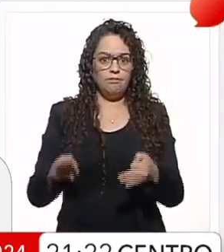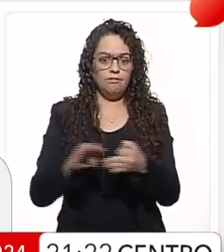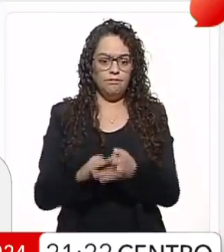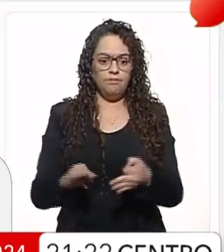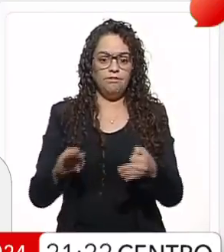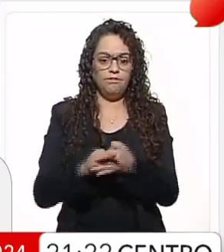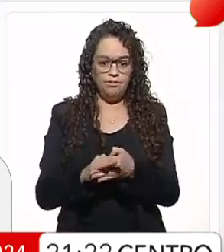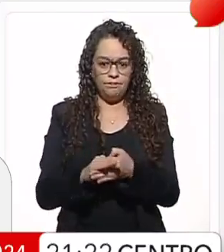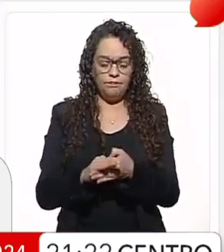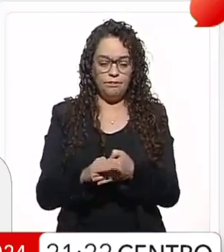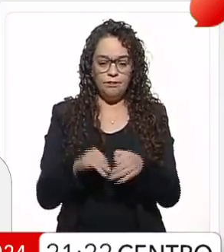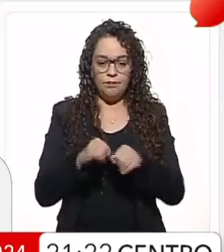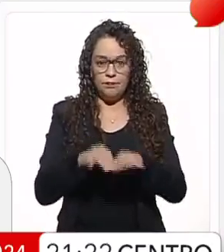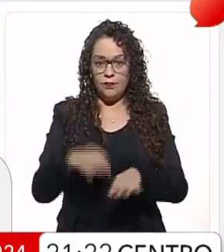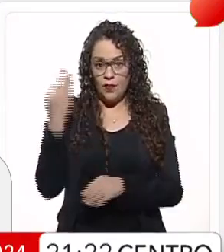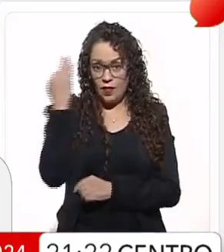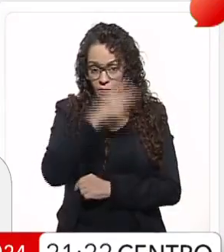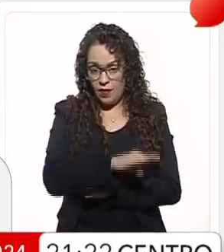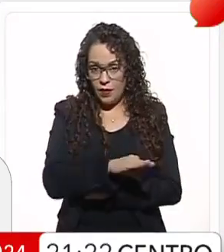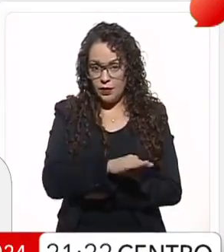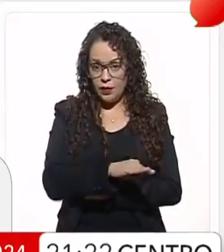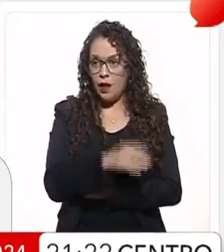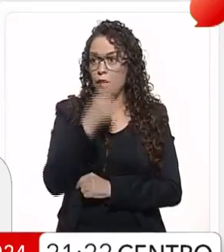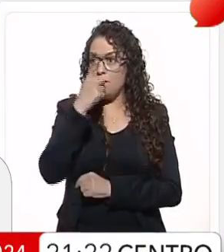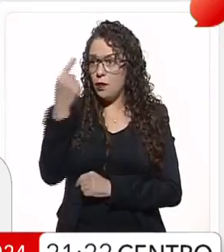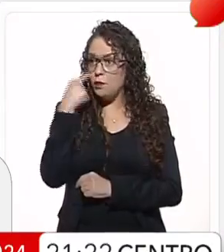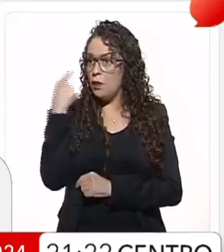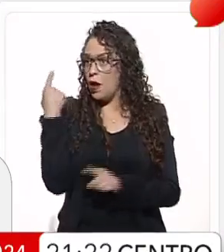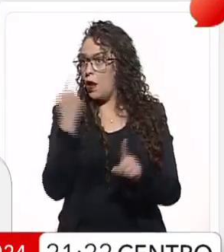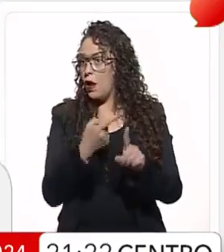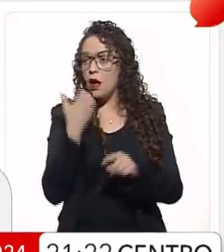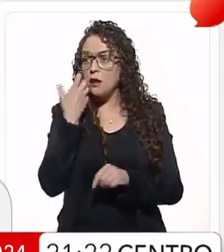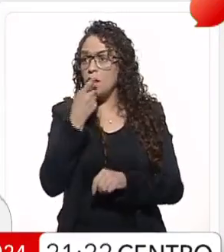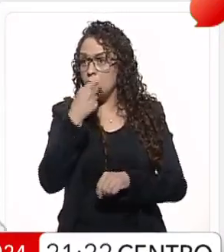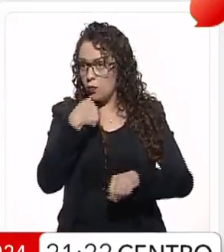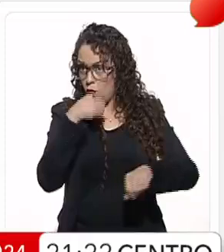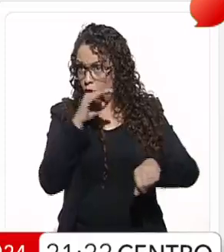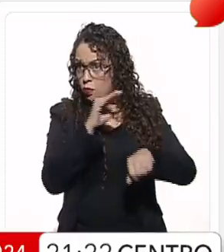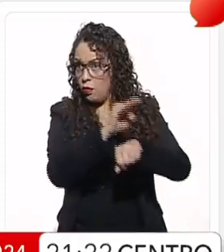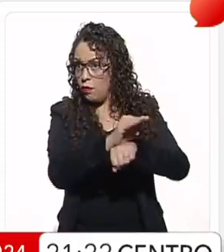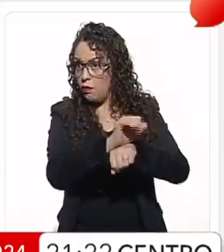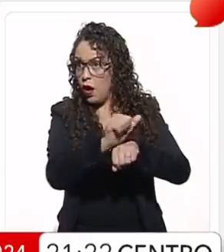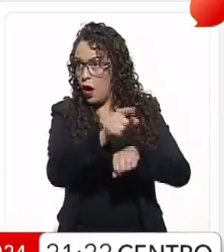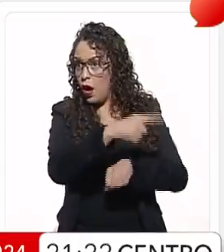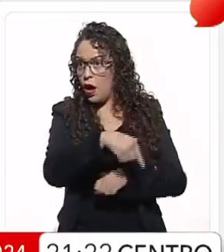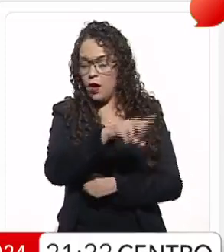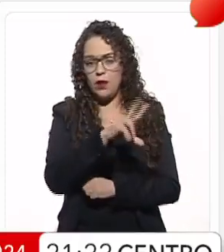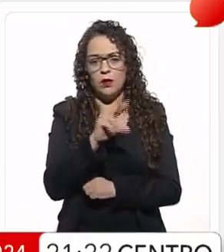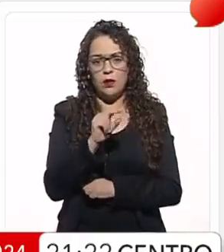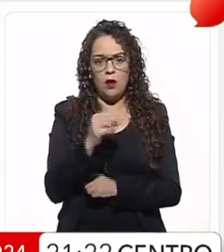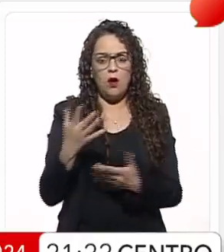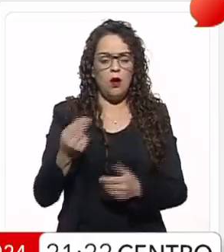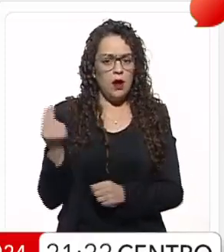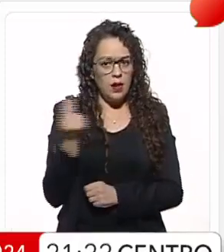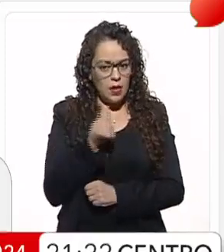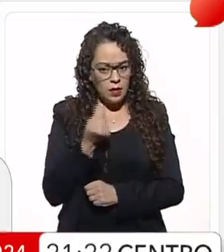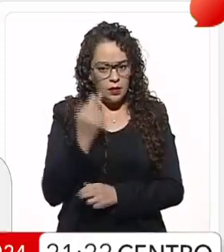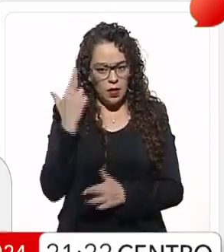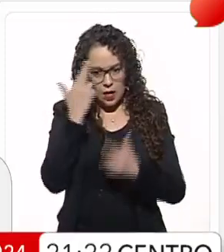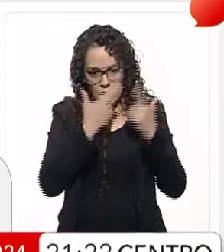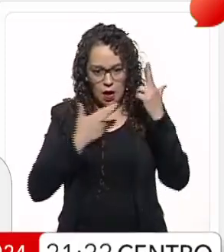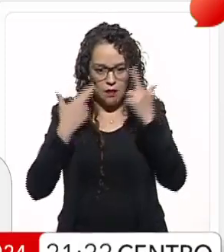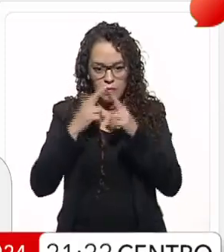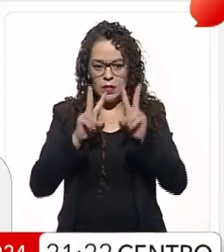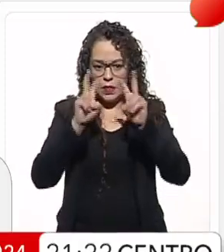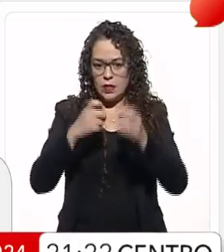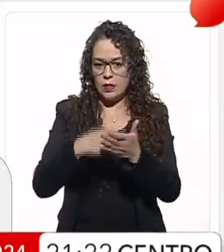información falsa no quiere decir que uno esté defendiendo la limpieza del proceso electoral o incluso